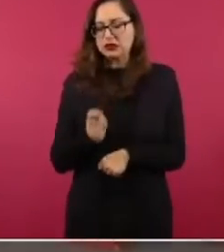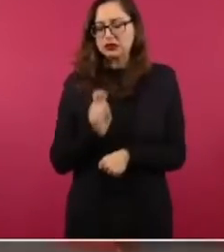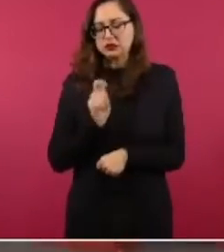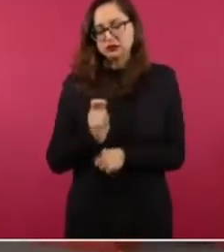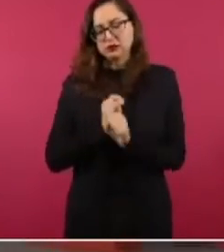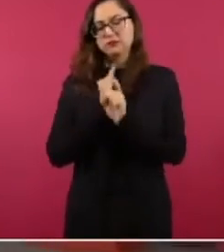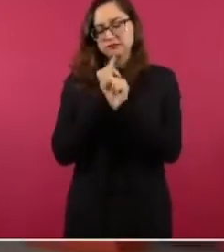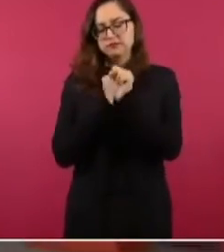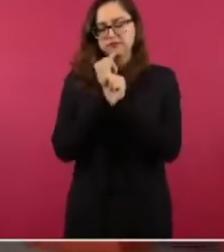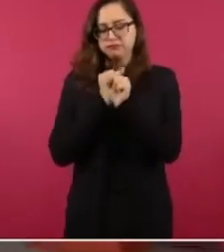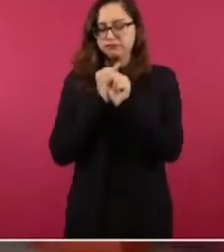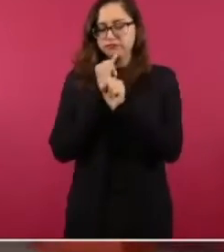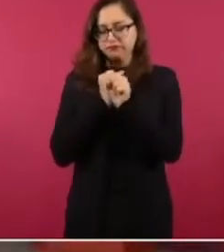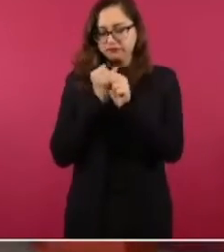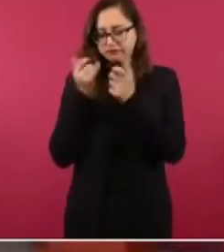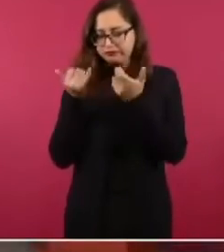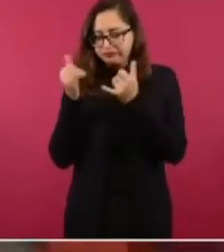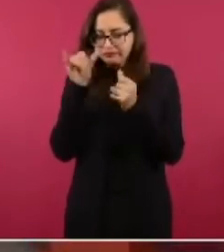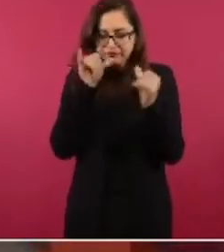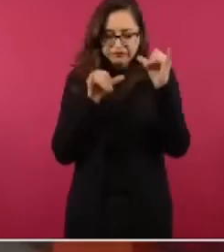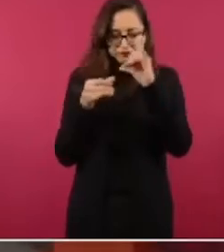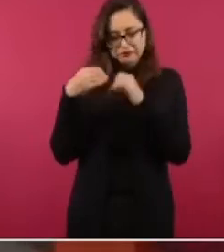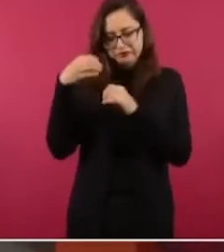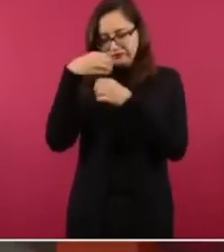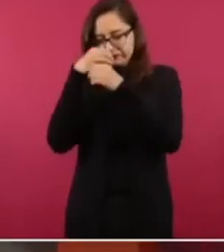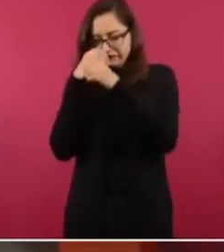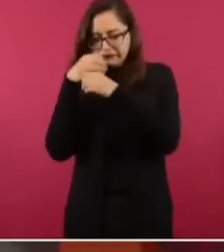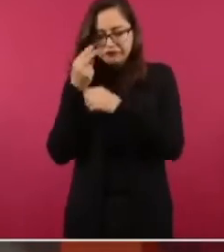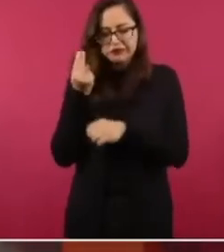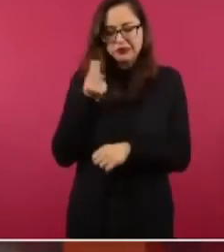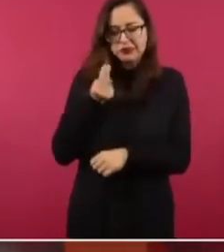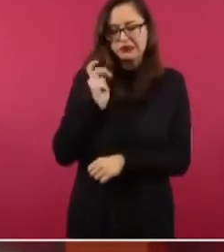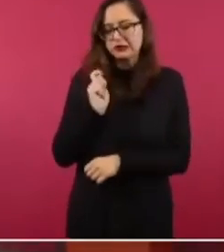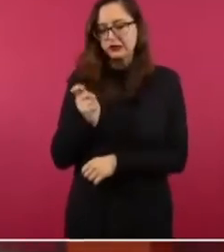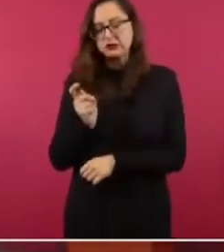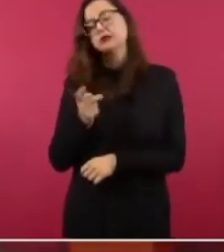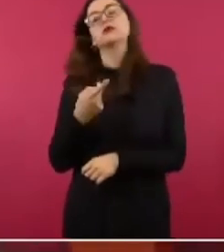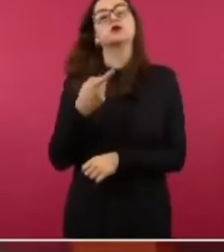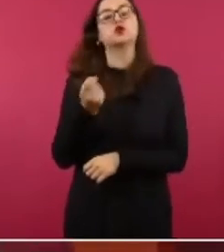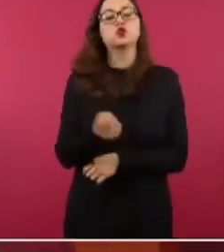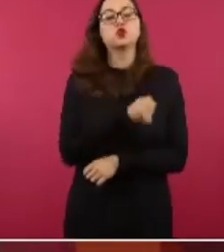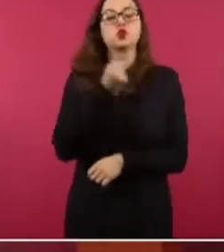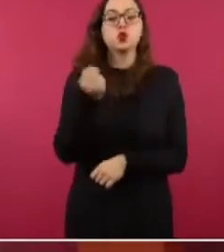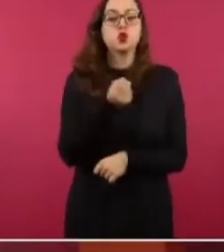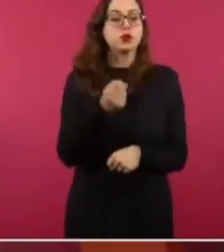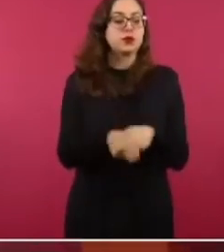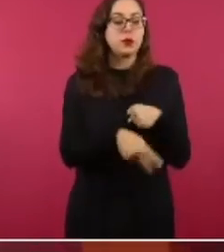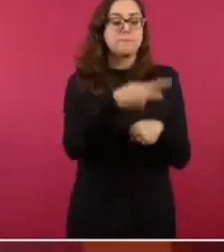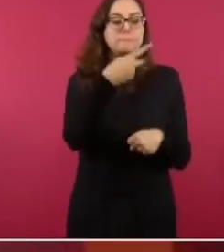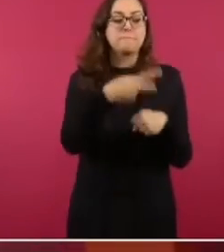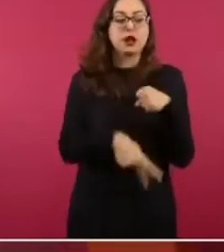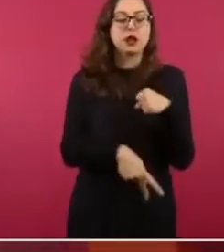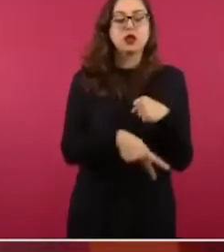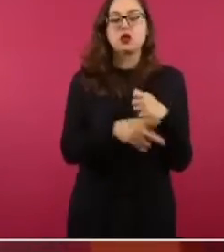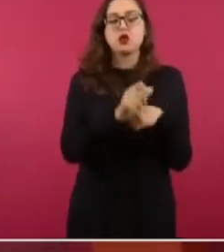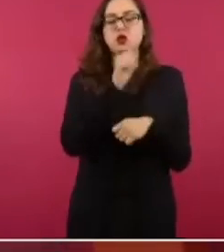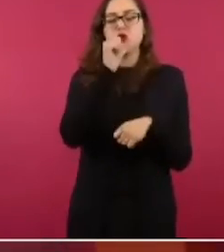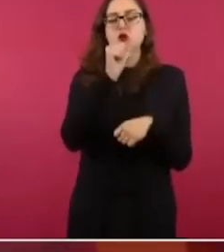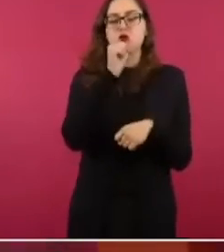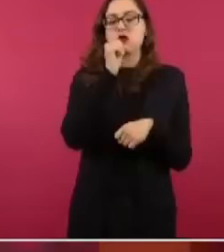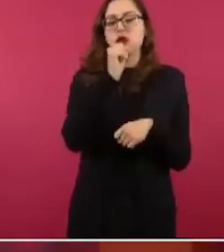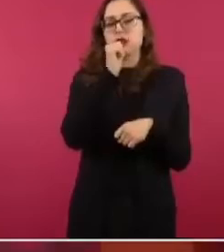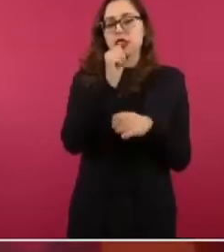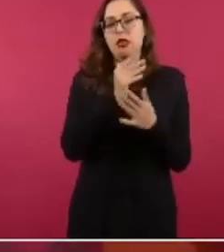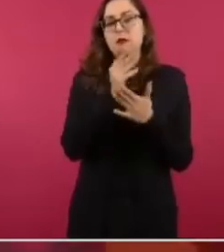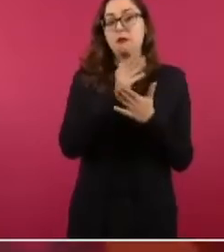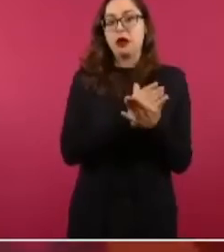afortunadamente nada peligroso ni vinculado con adicciones. Eso es